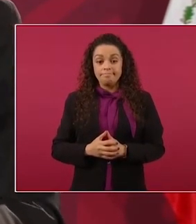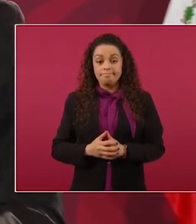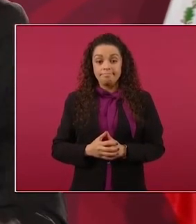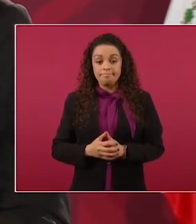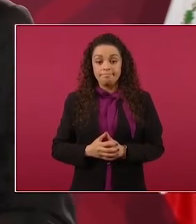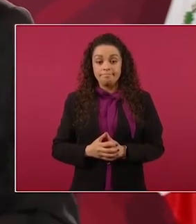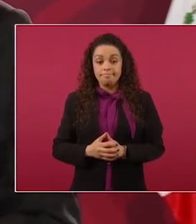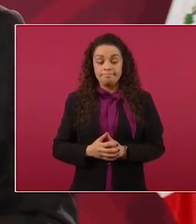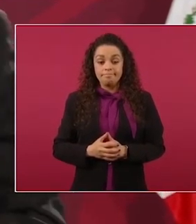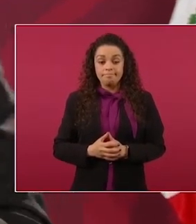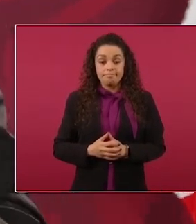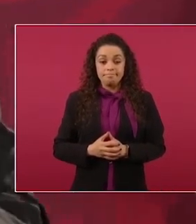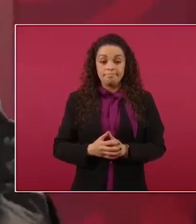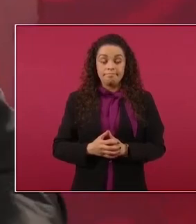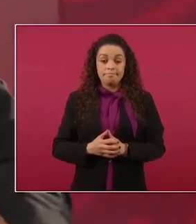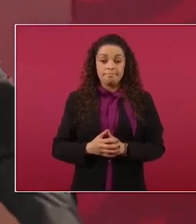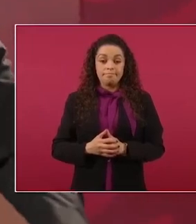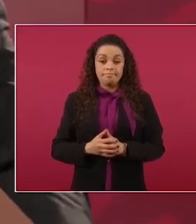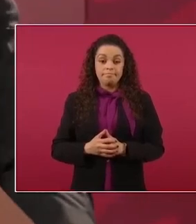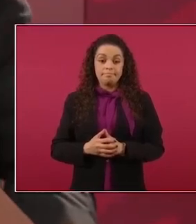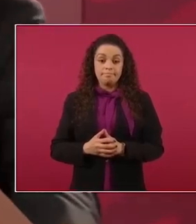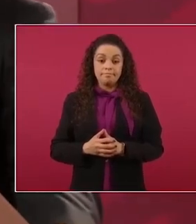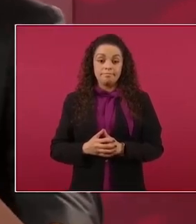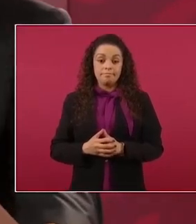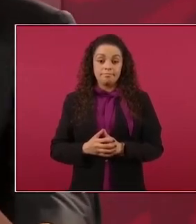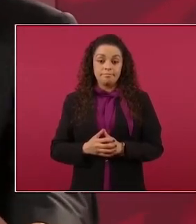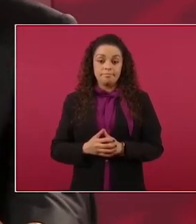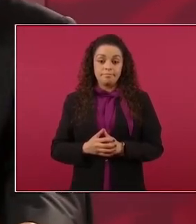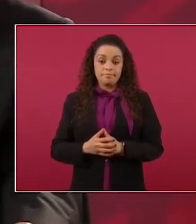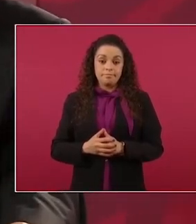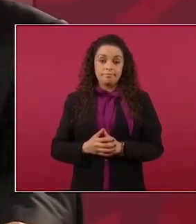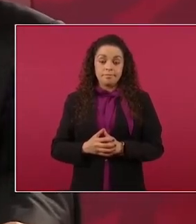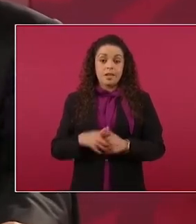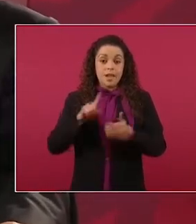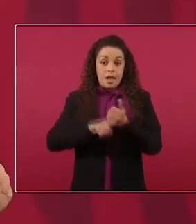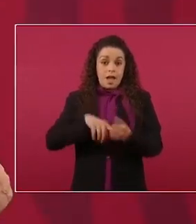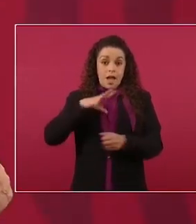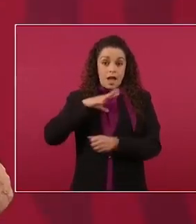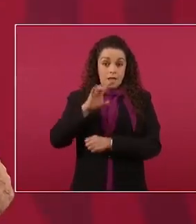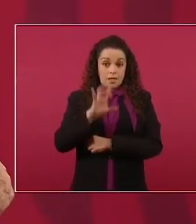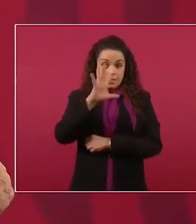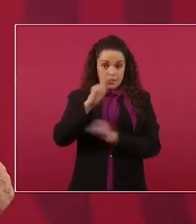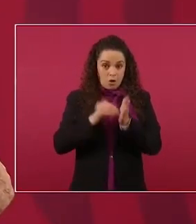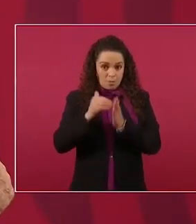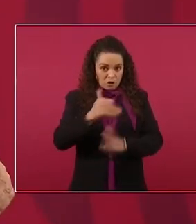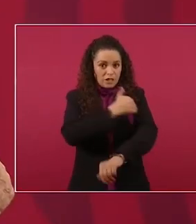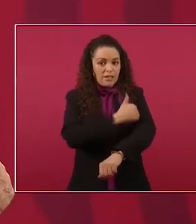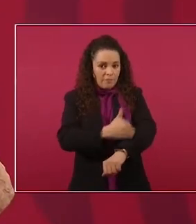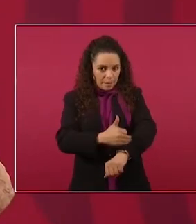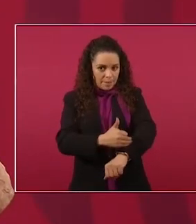Y los 5 millones que no reciben de manera directa,